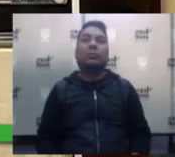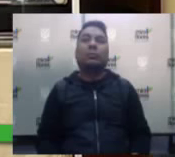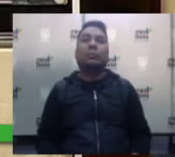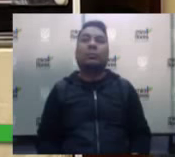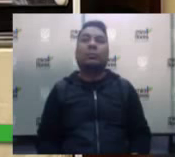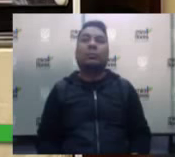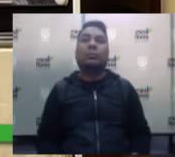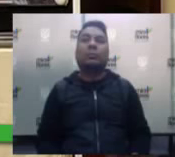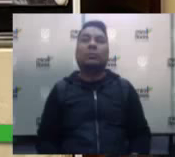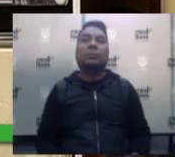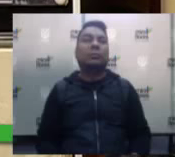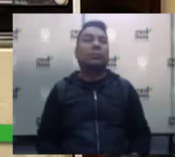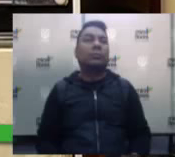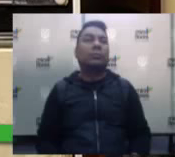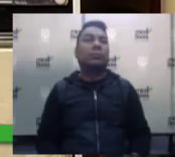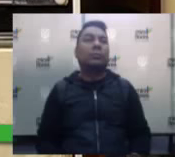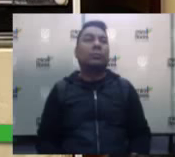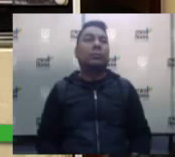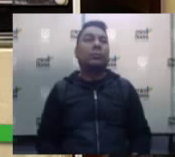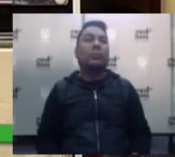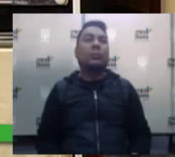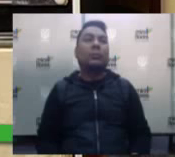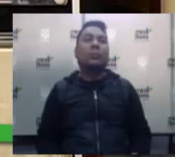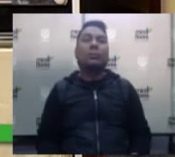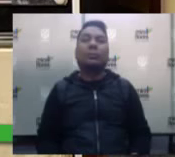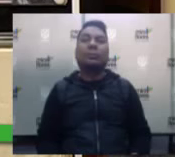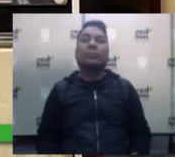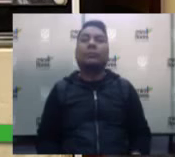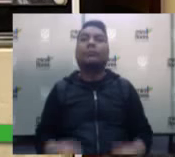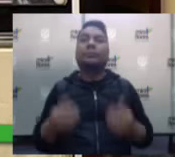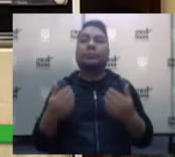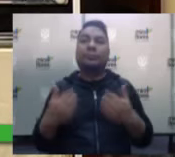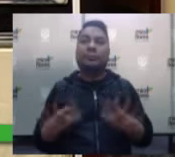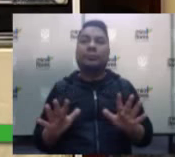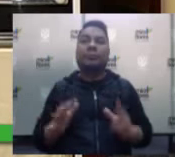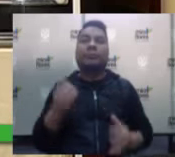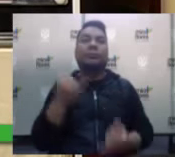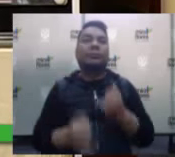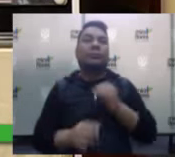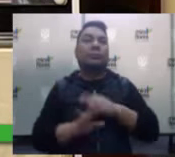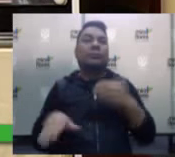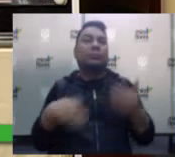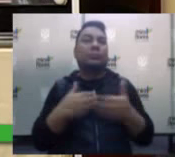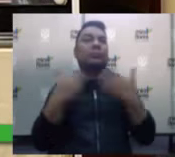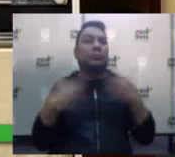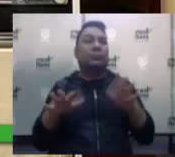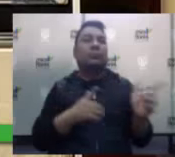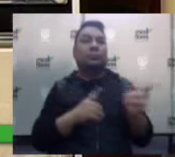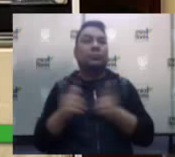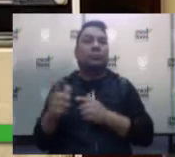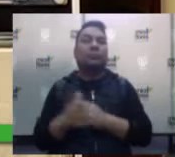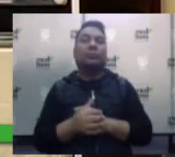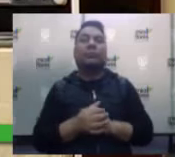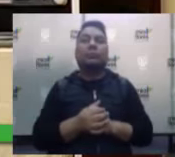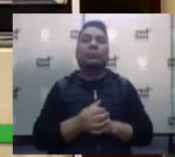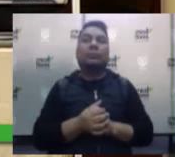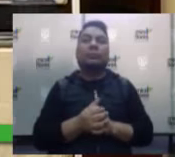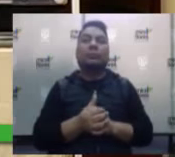Perfecto, pues ahí el Partido Democrático Somos Perú, hemos procedido a dar las ubicaciones, las